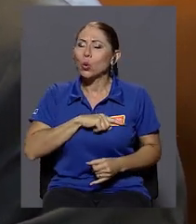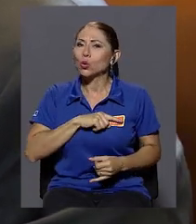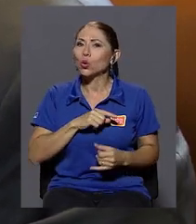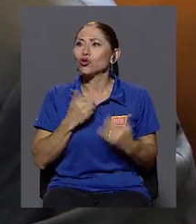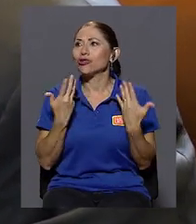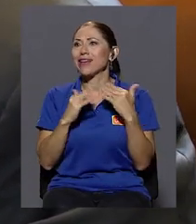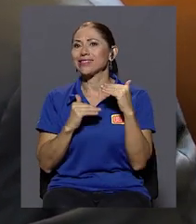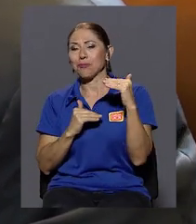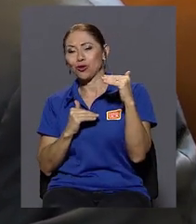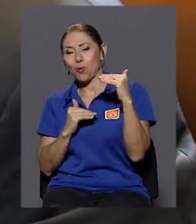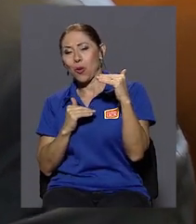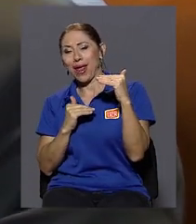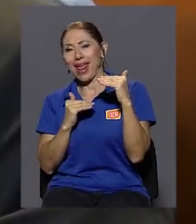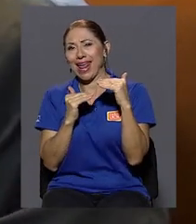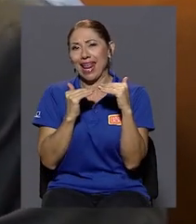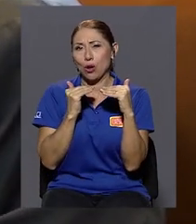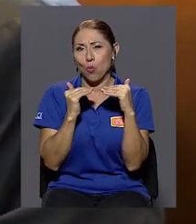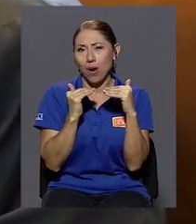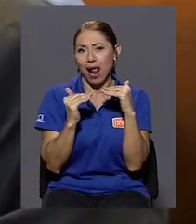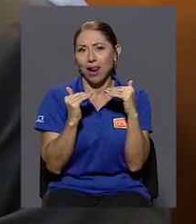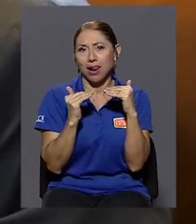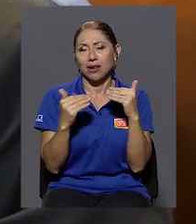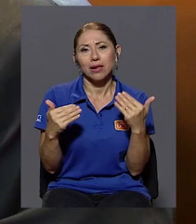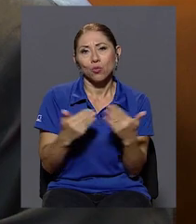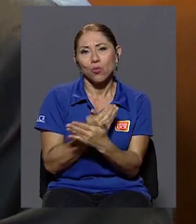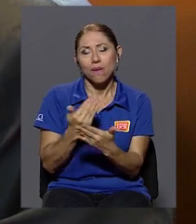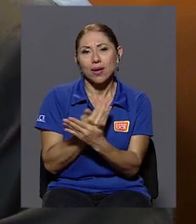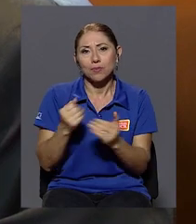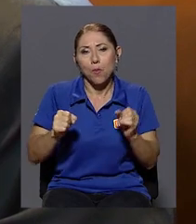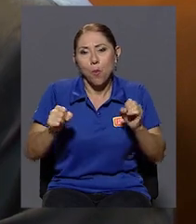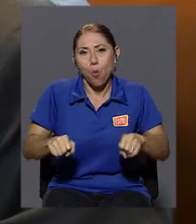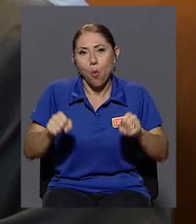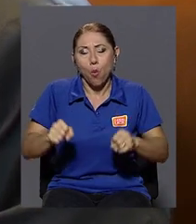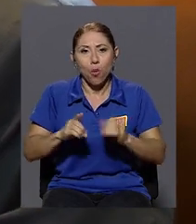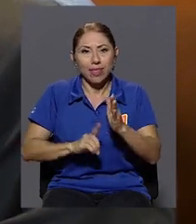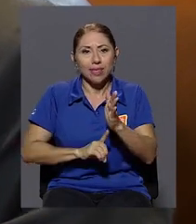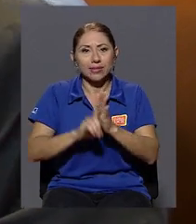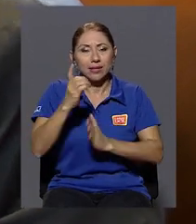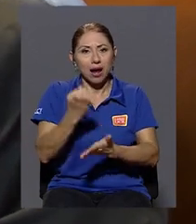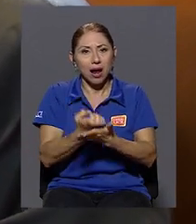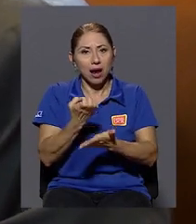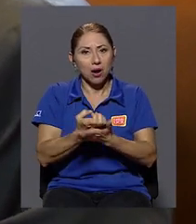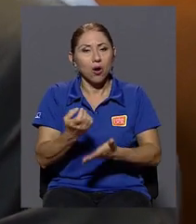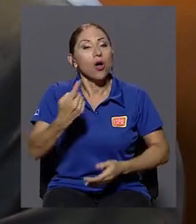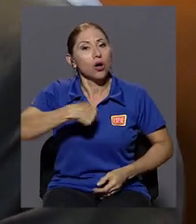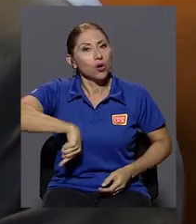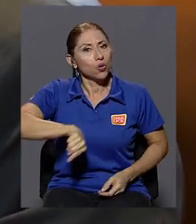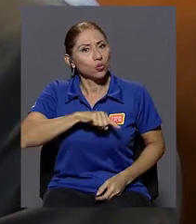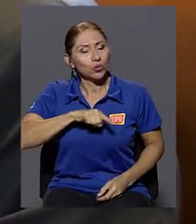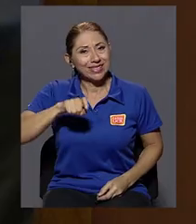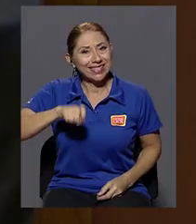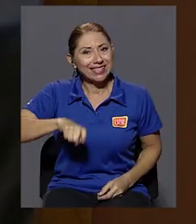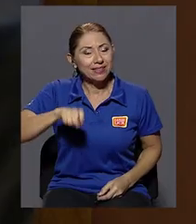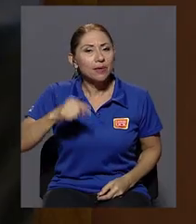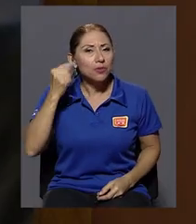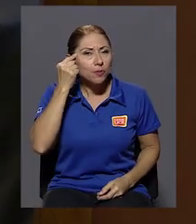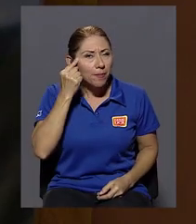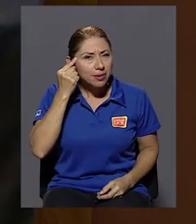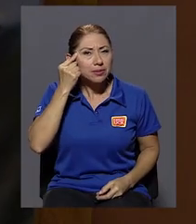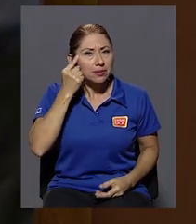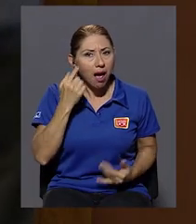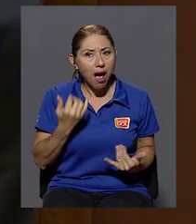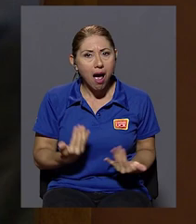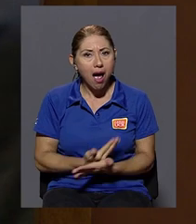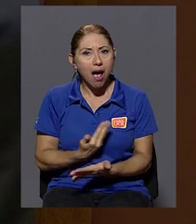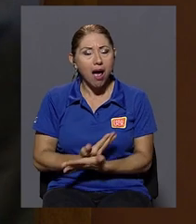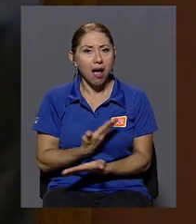me parece que en el umbral de nuevas posibilidades de desarrollo económico. Necesitamos pensar en